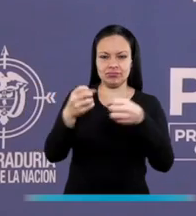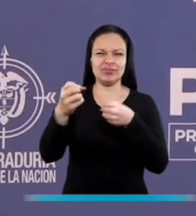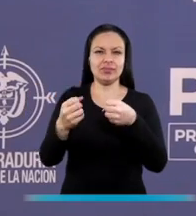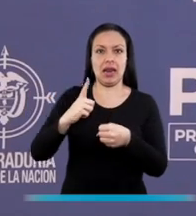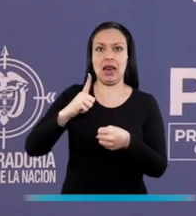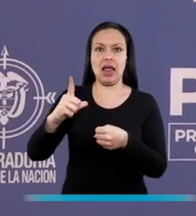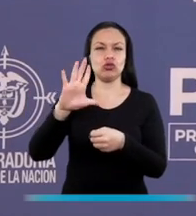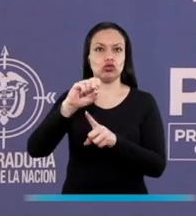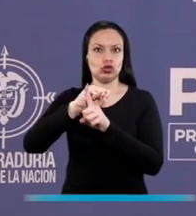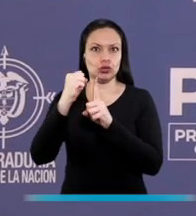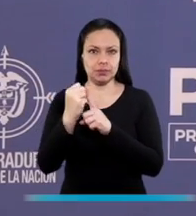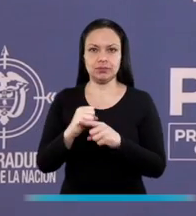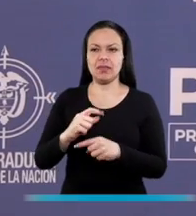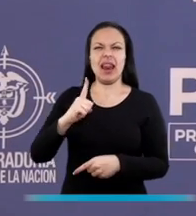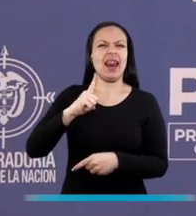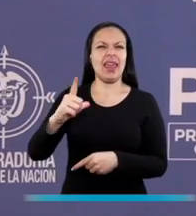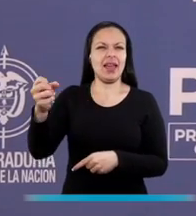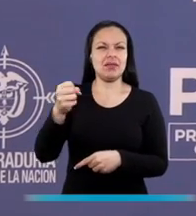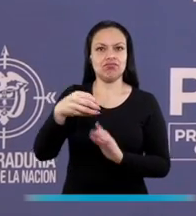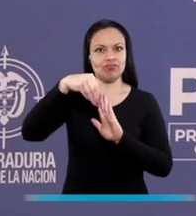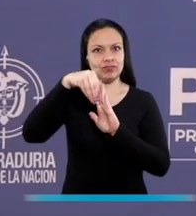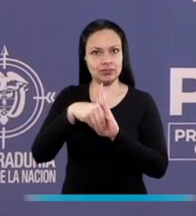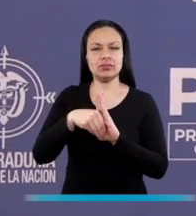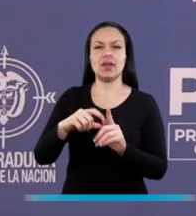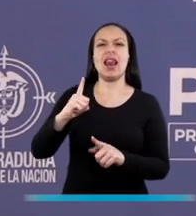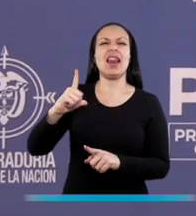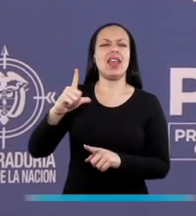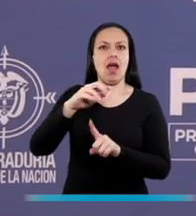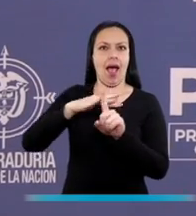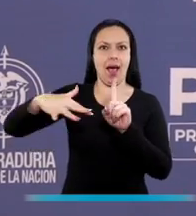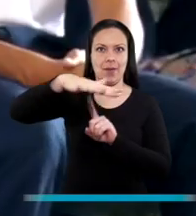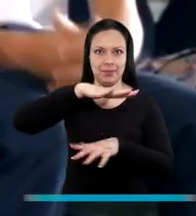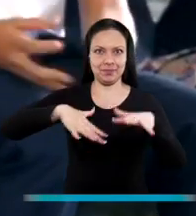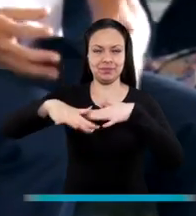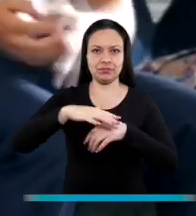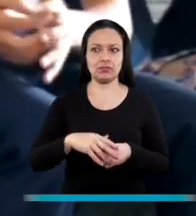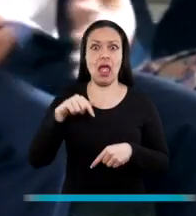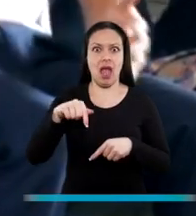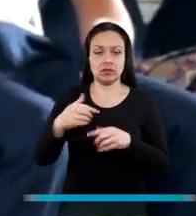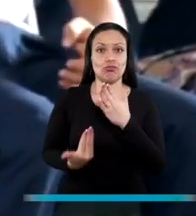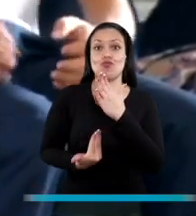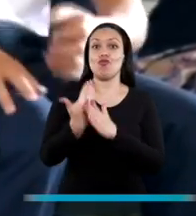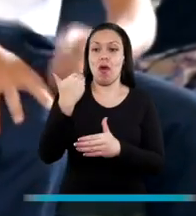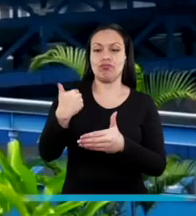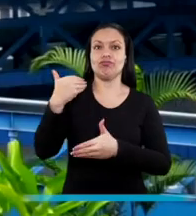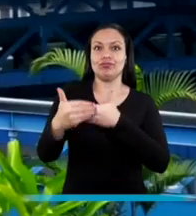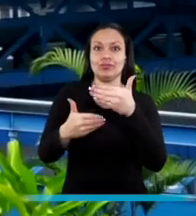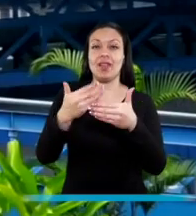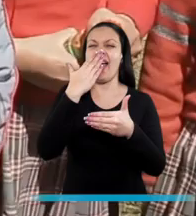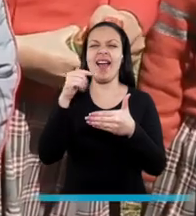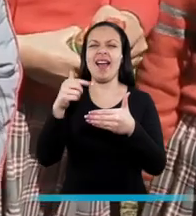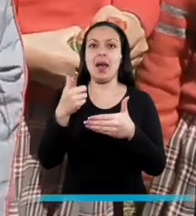liderazgos sociales, unos liderazgos éticos y unos liderazgos ambientales. Esa nueva generación que se va